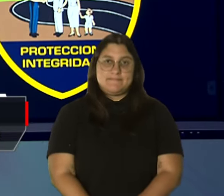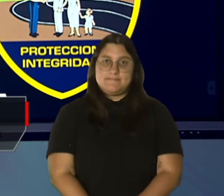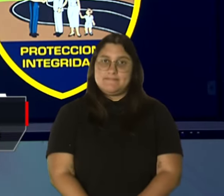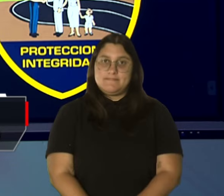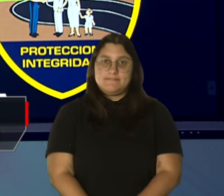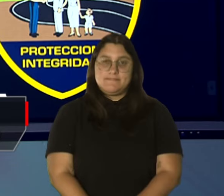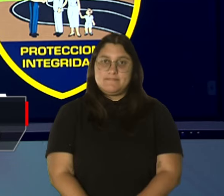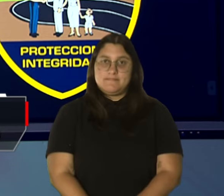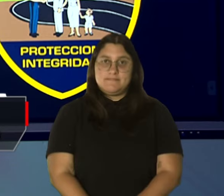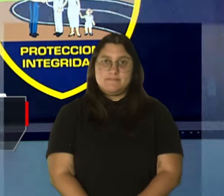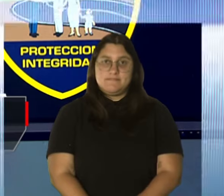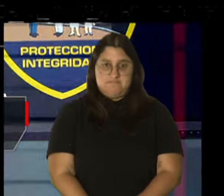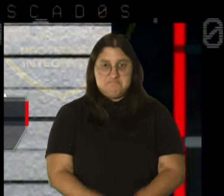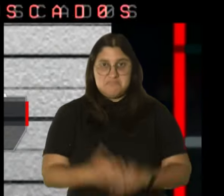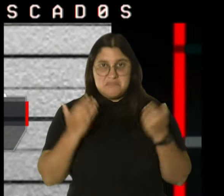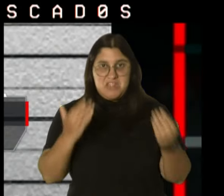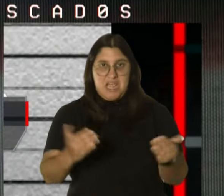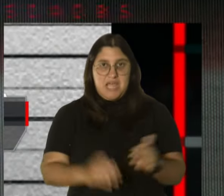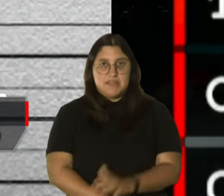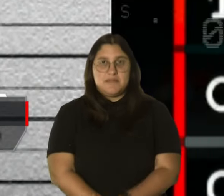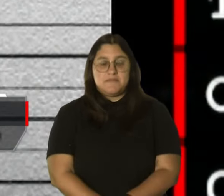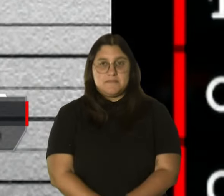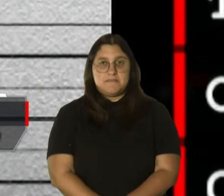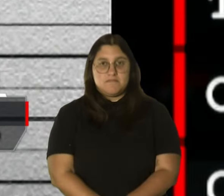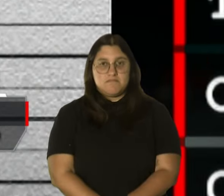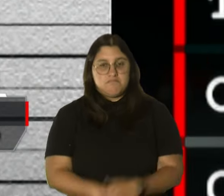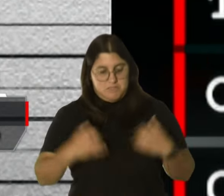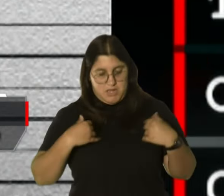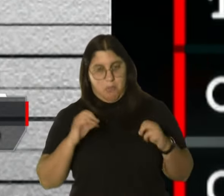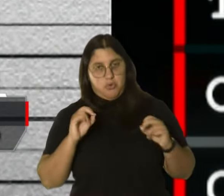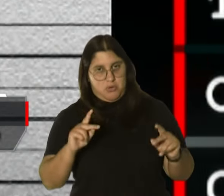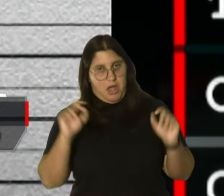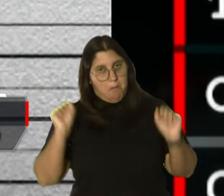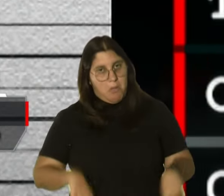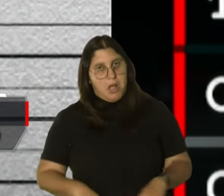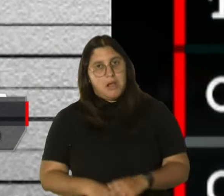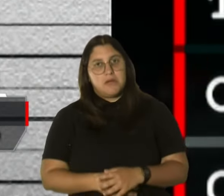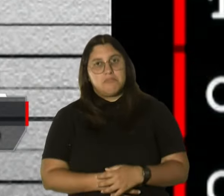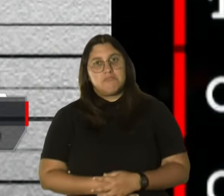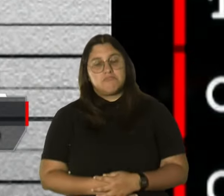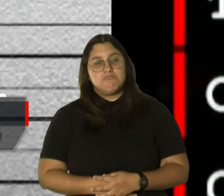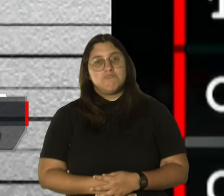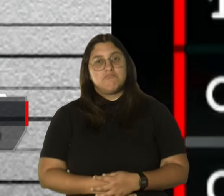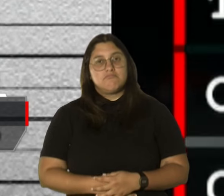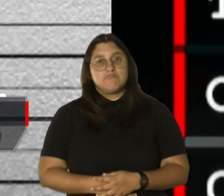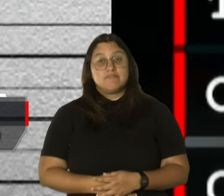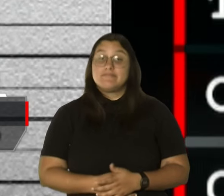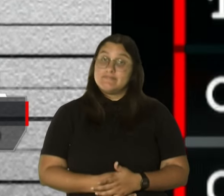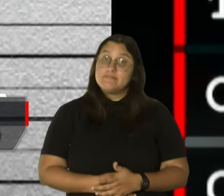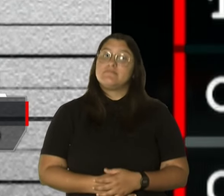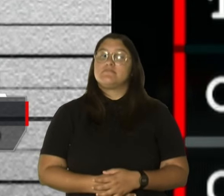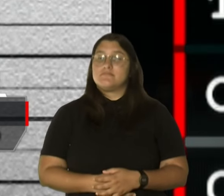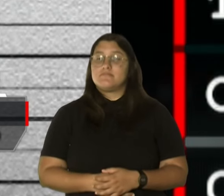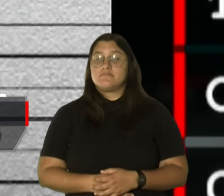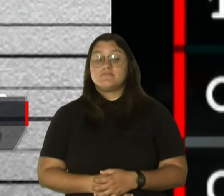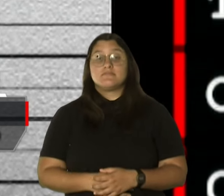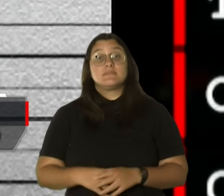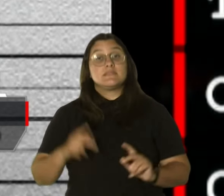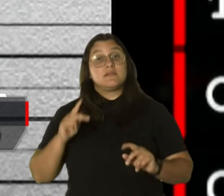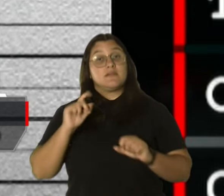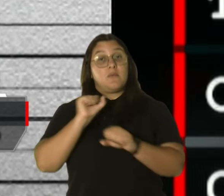pata Entrégate tienes esa oportunidad eh los compañeros que laboran en la